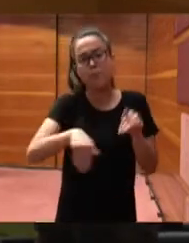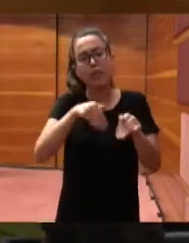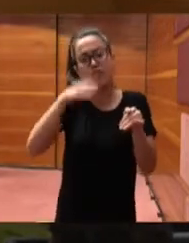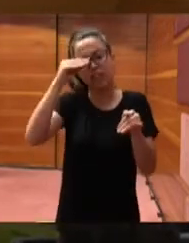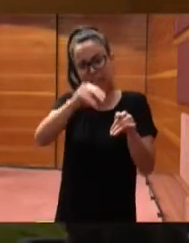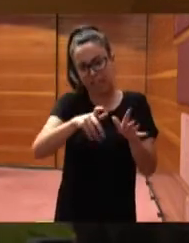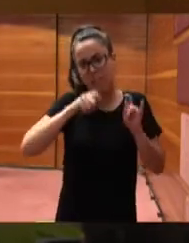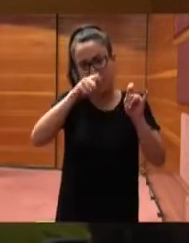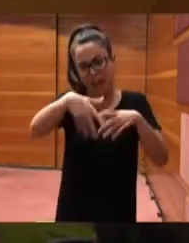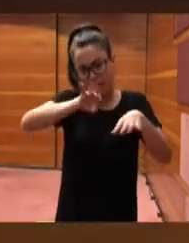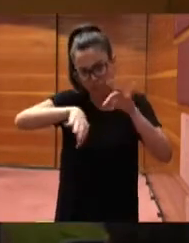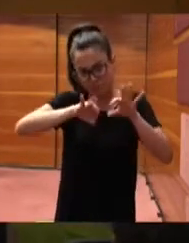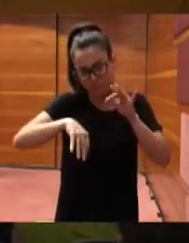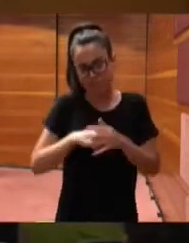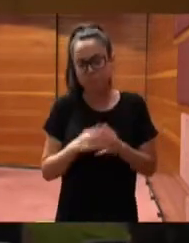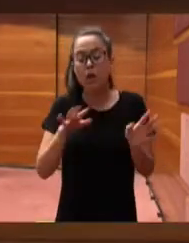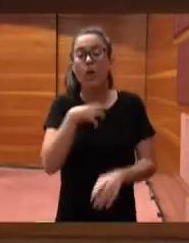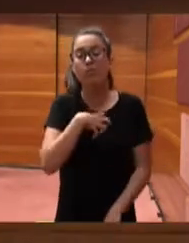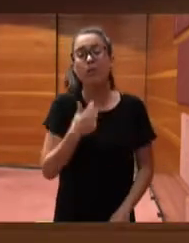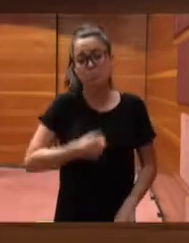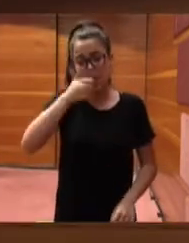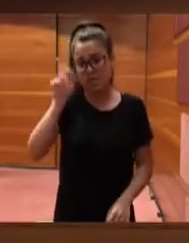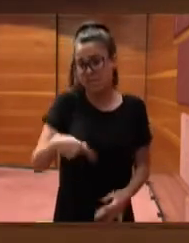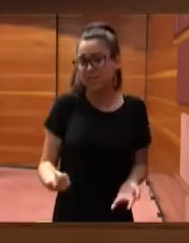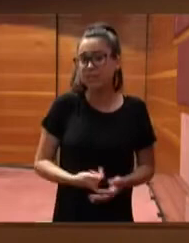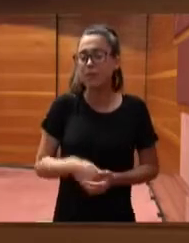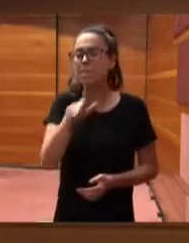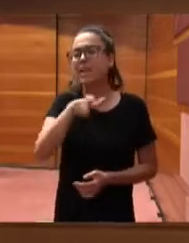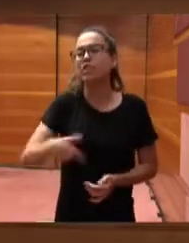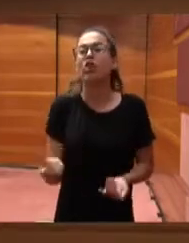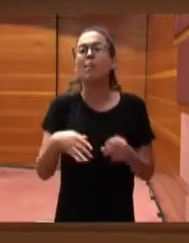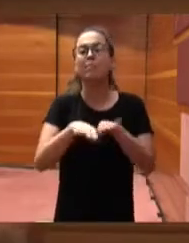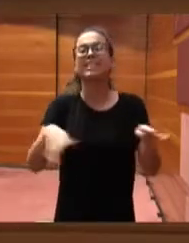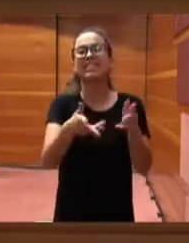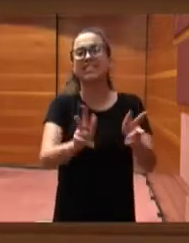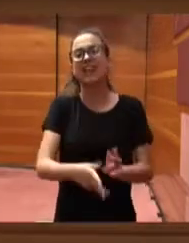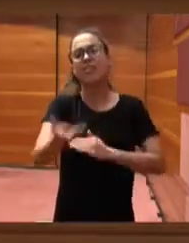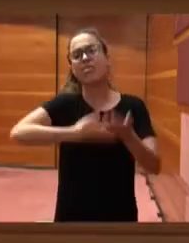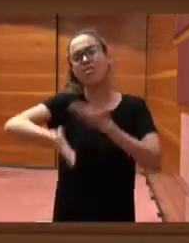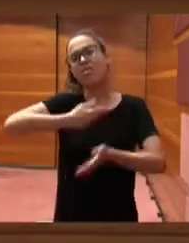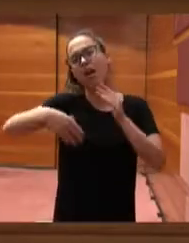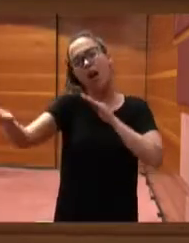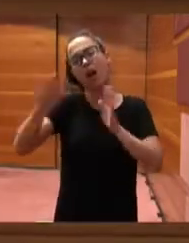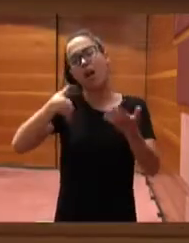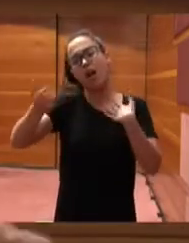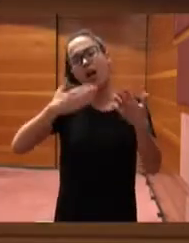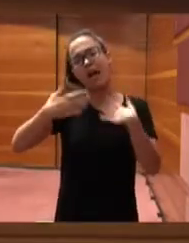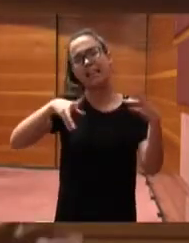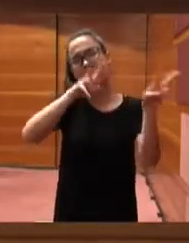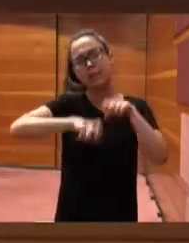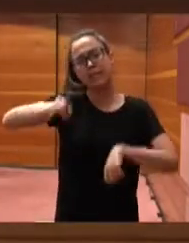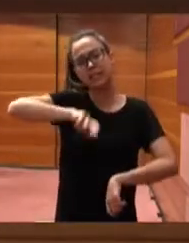En cambio, son necesarias medidas más costosas. Sentar a gente en mesas, dialogar, volver con el tema,